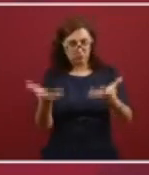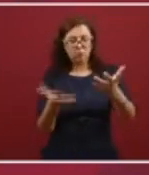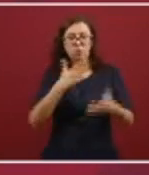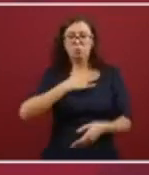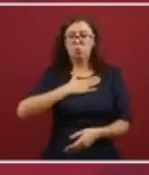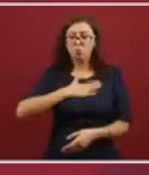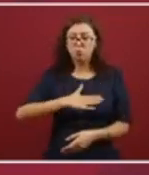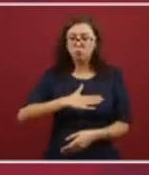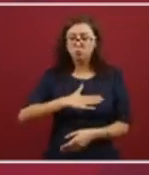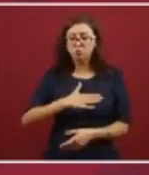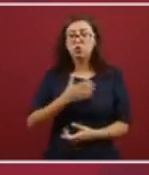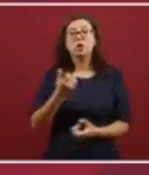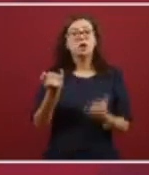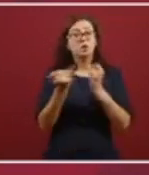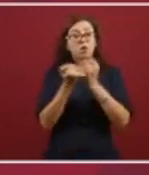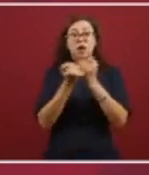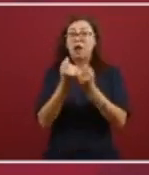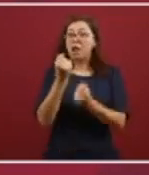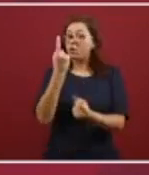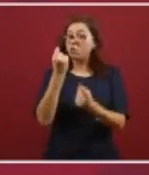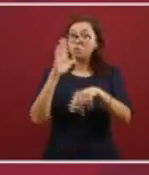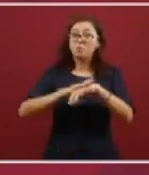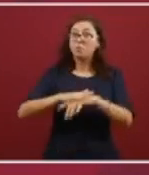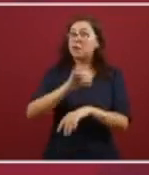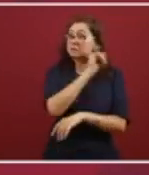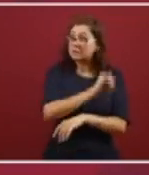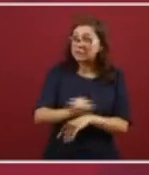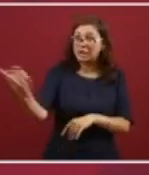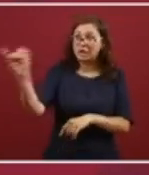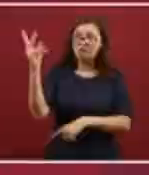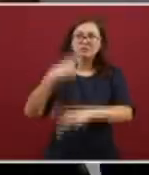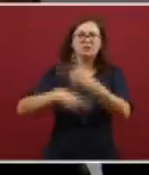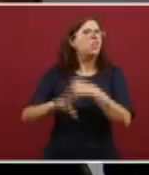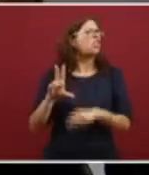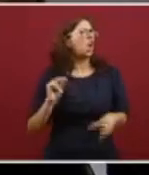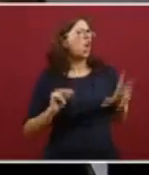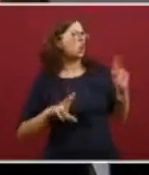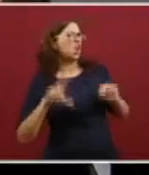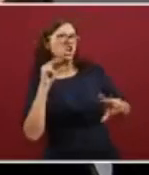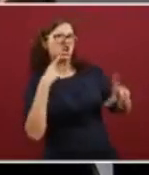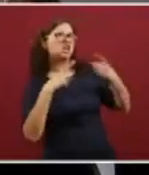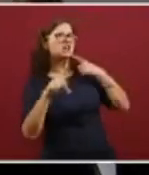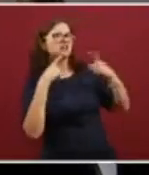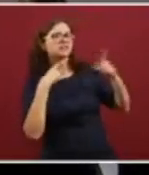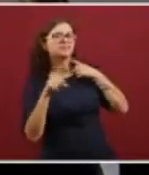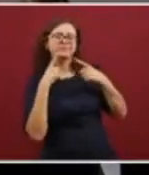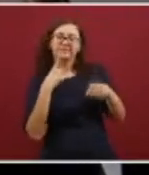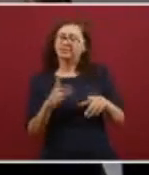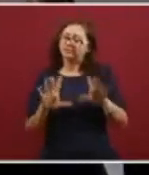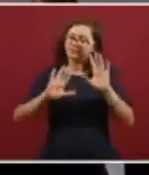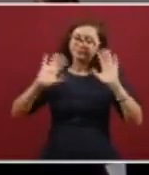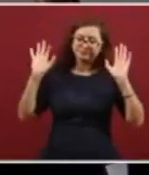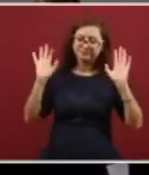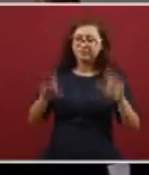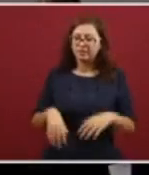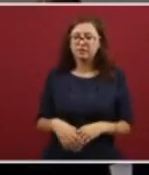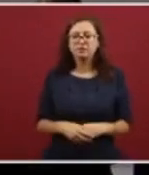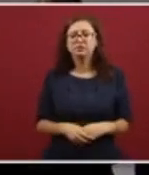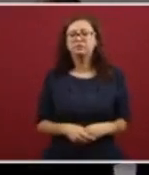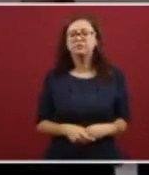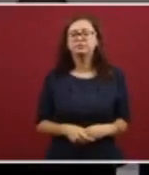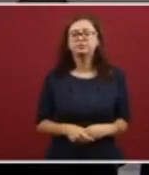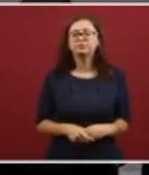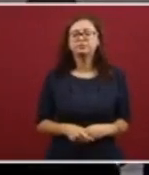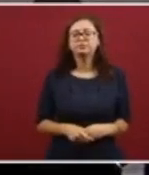vienen también de más lejos. Vamos a llegar temprano y nos vamos. Ah, bueno. Bueno,